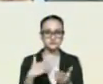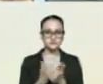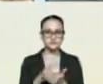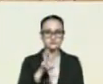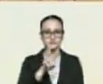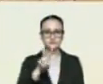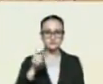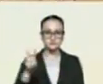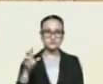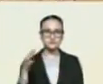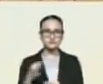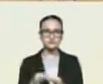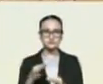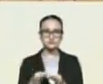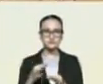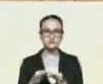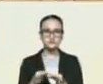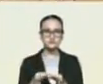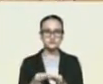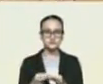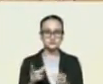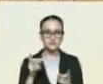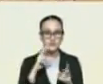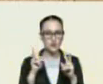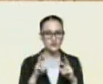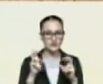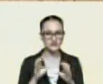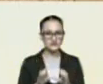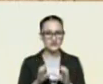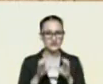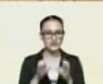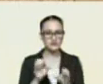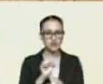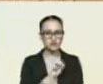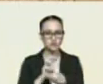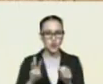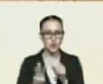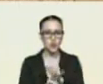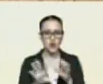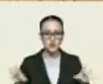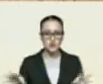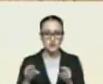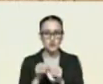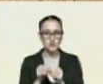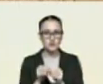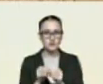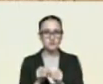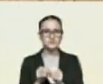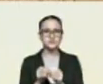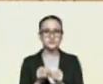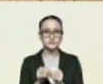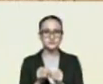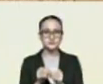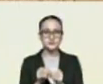al 22 de septiembre. La auditoría de certificación del software de totalización